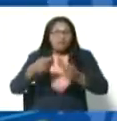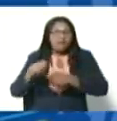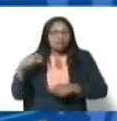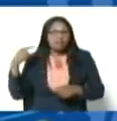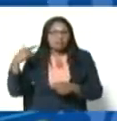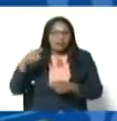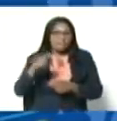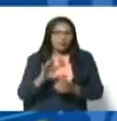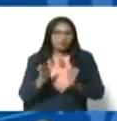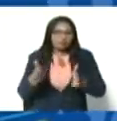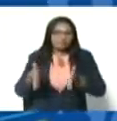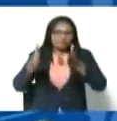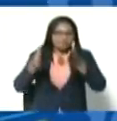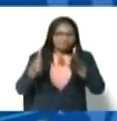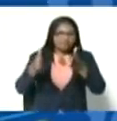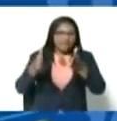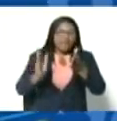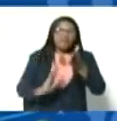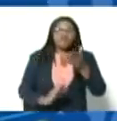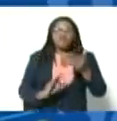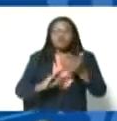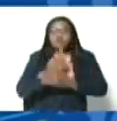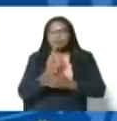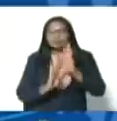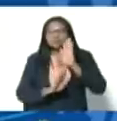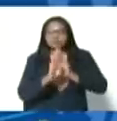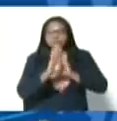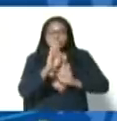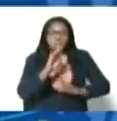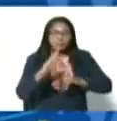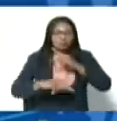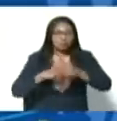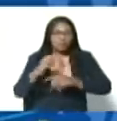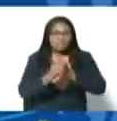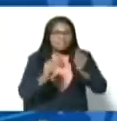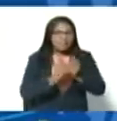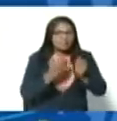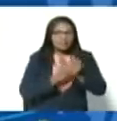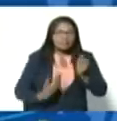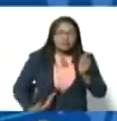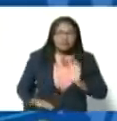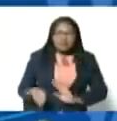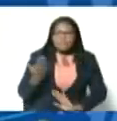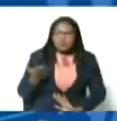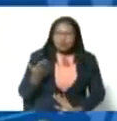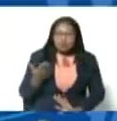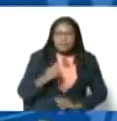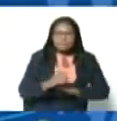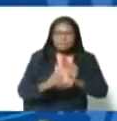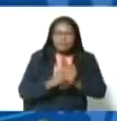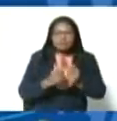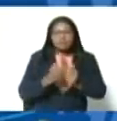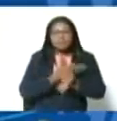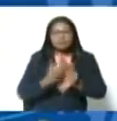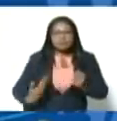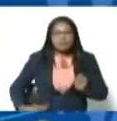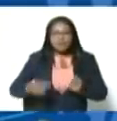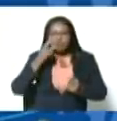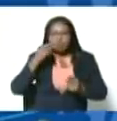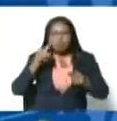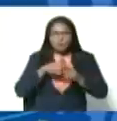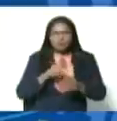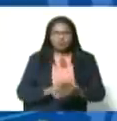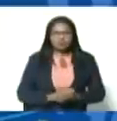Para eso es fundamental elevar la producción, señora vicepresidenta, señor vicepresidente de